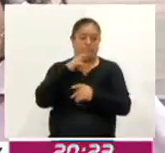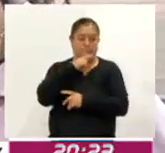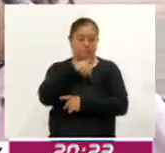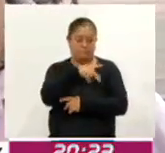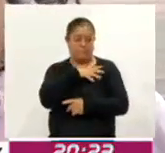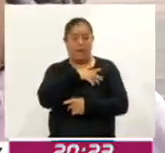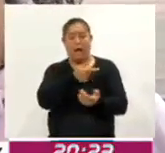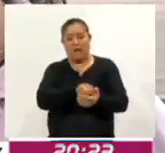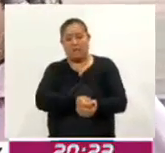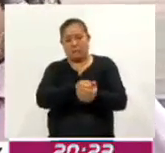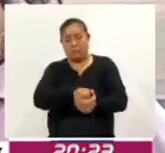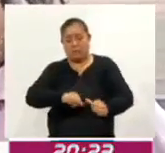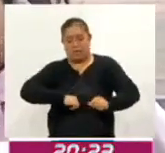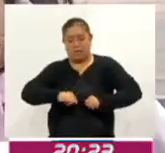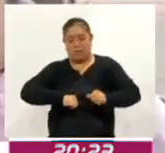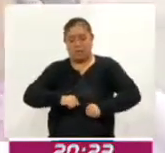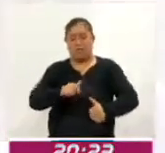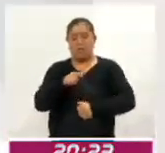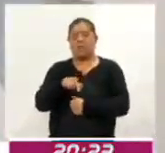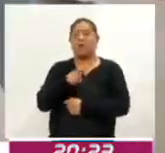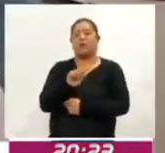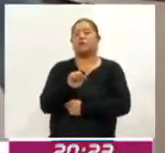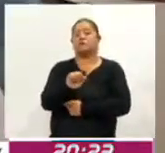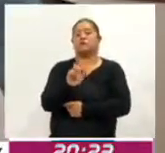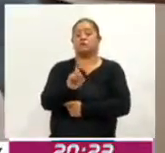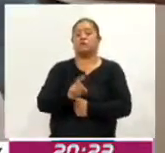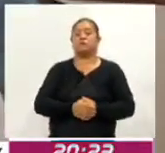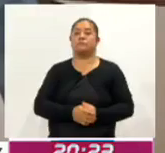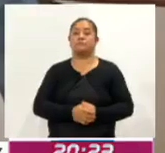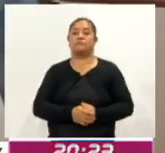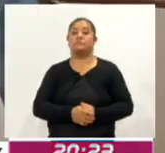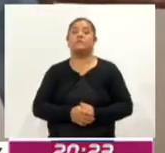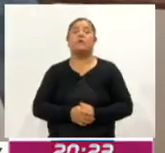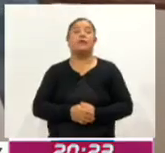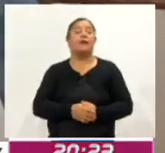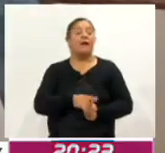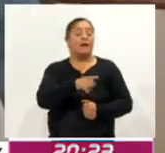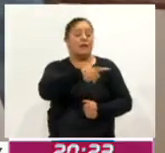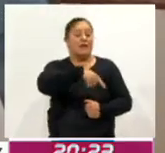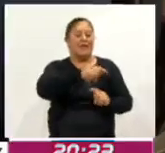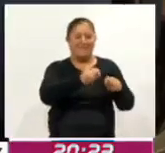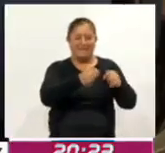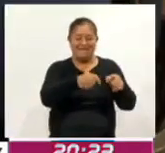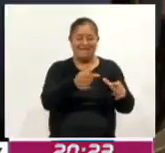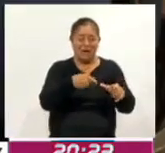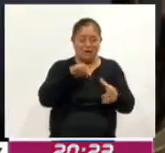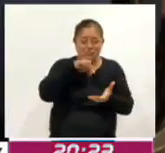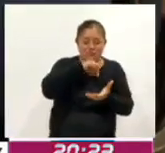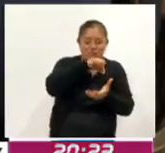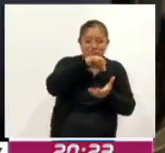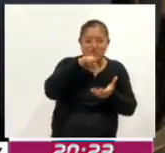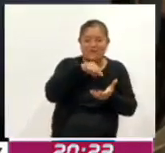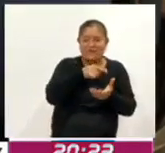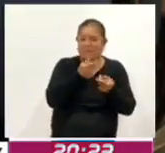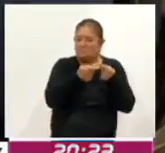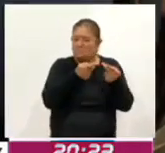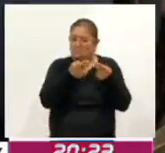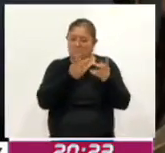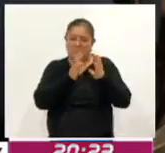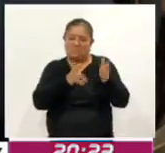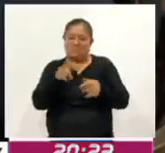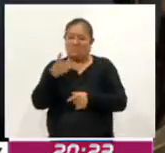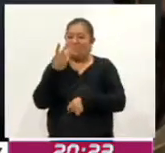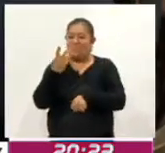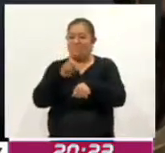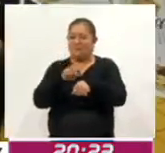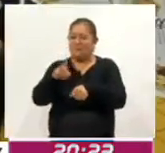del torneo que va a haber este fin de semana. Los comercios de antojitos mexicanos ya se preparan para recibir a los visitantes durante los 3 días